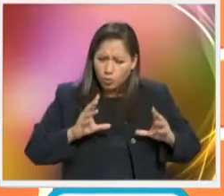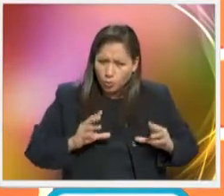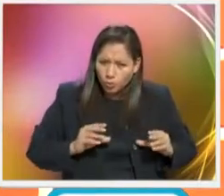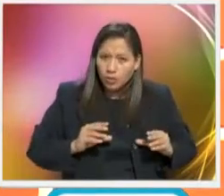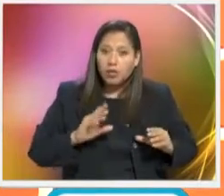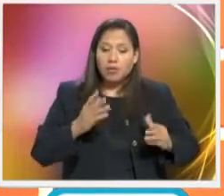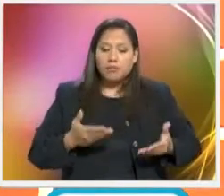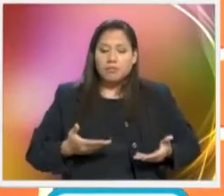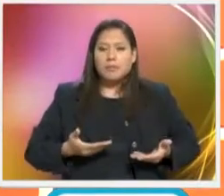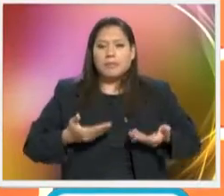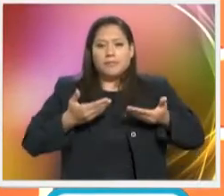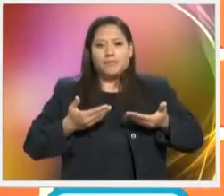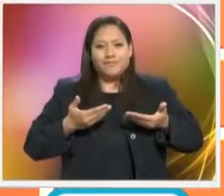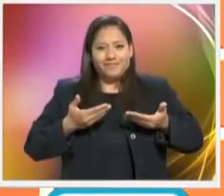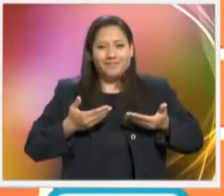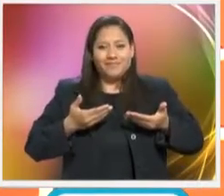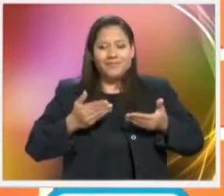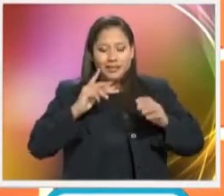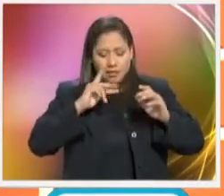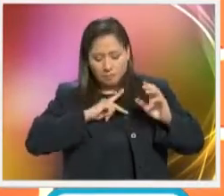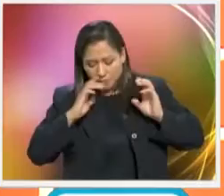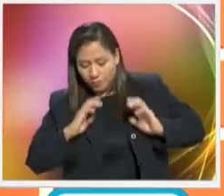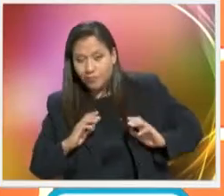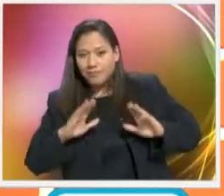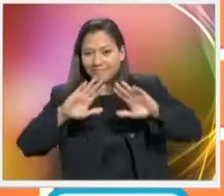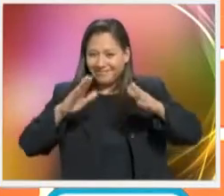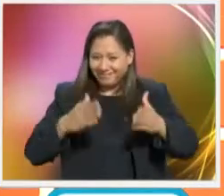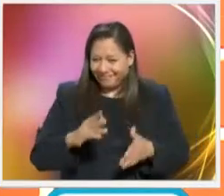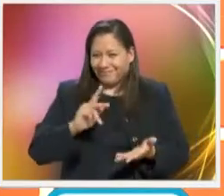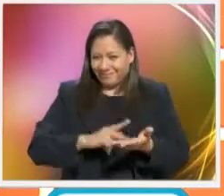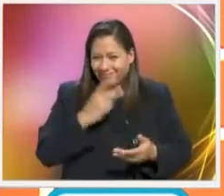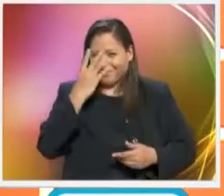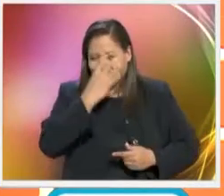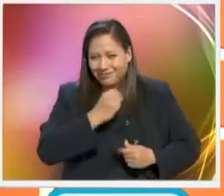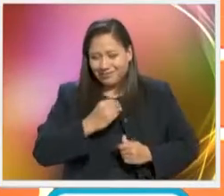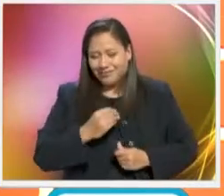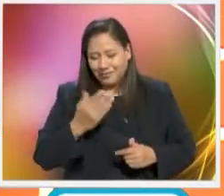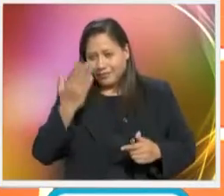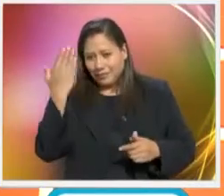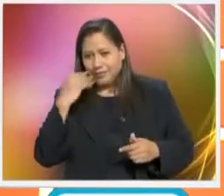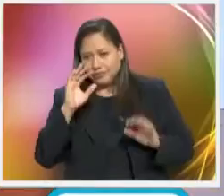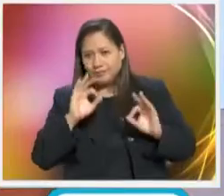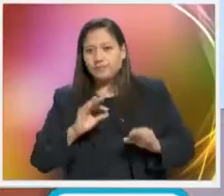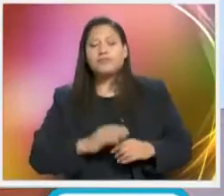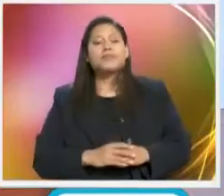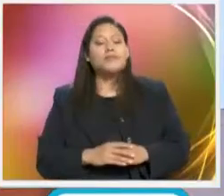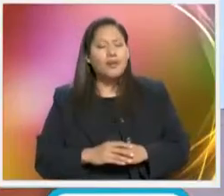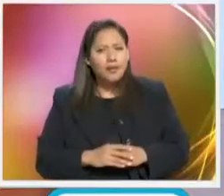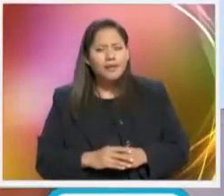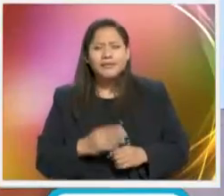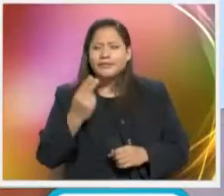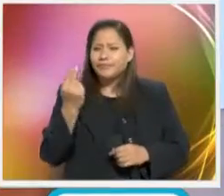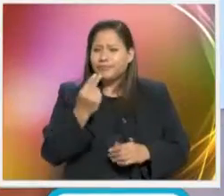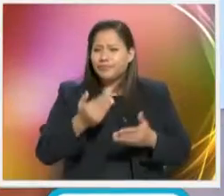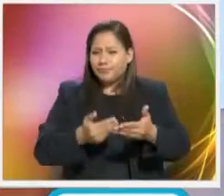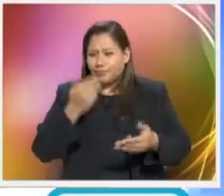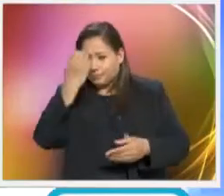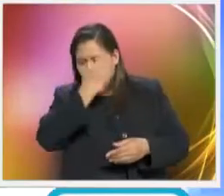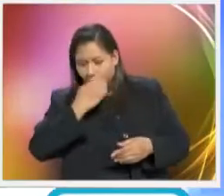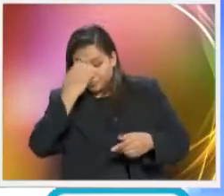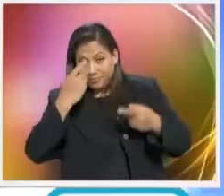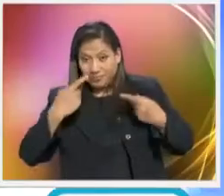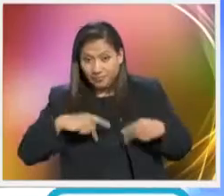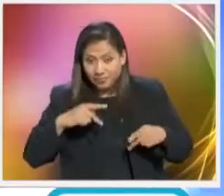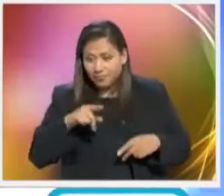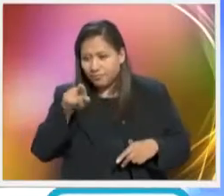con un levantamiento y volverle al cuerpo la forma armónica que esta paciente tenía antes, ¿no? Entonces hay que hacer una evaluación previa para saber si la